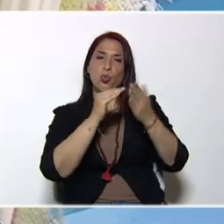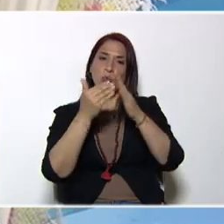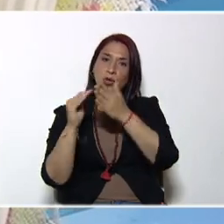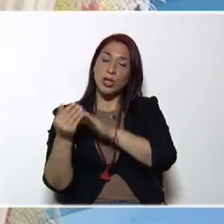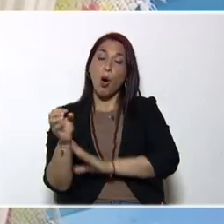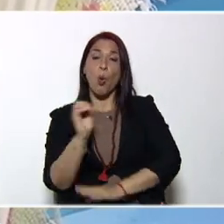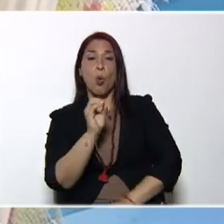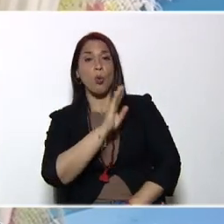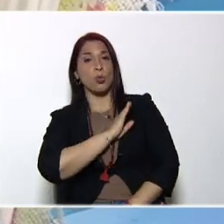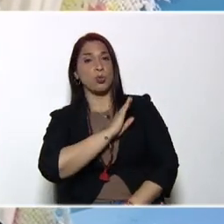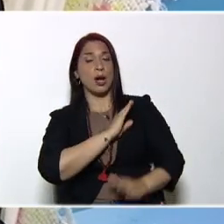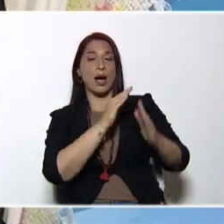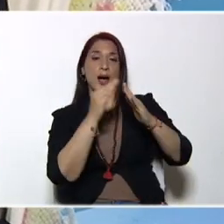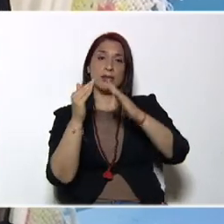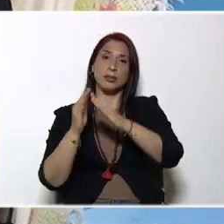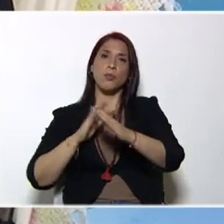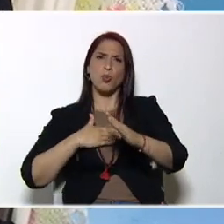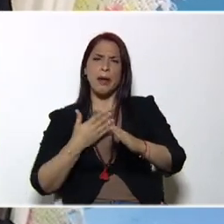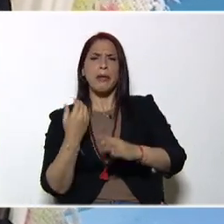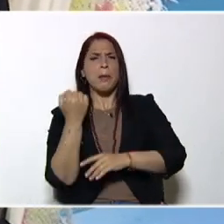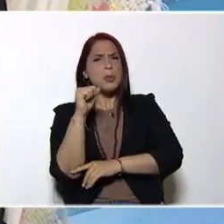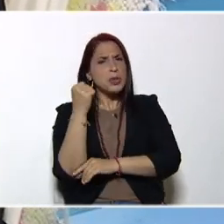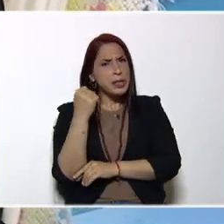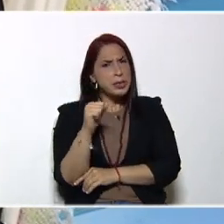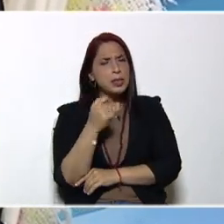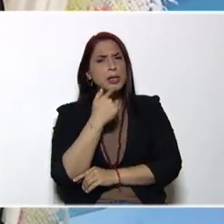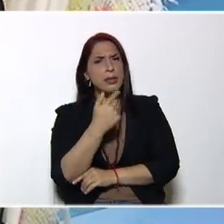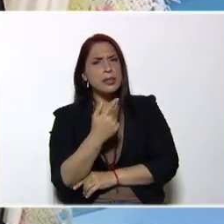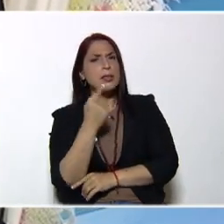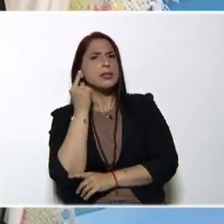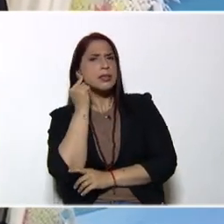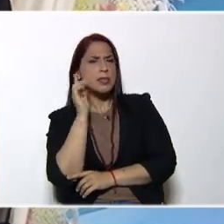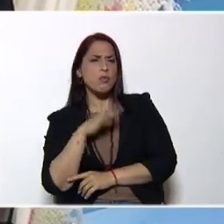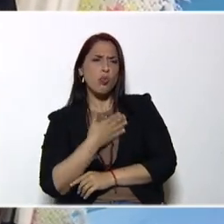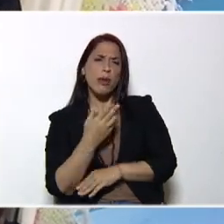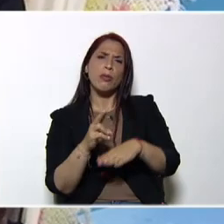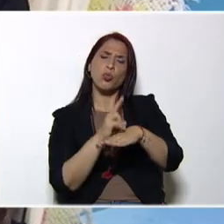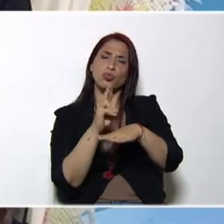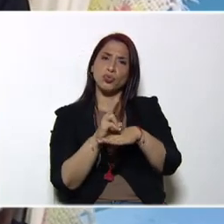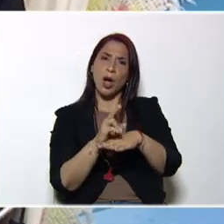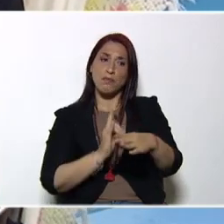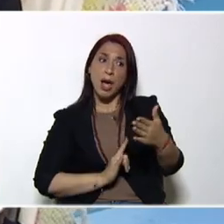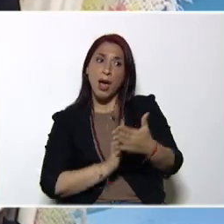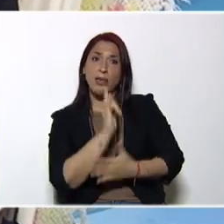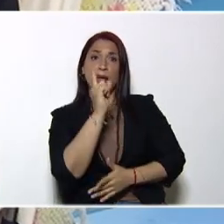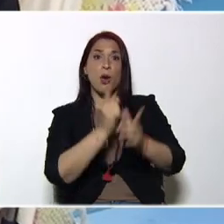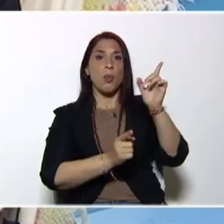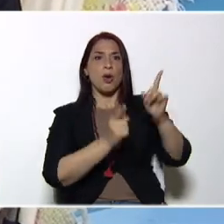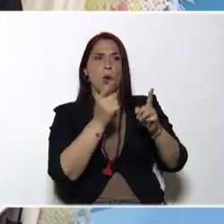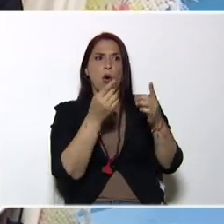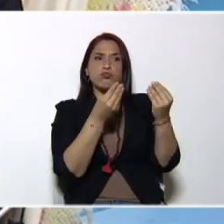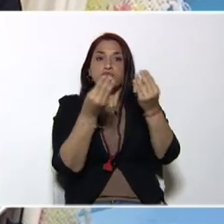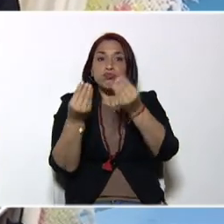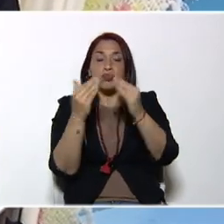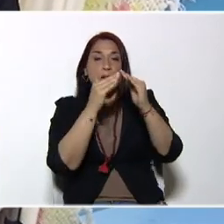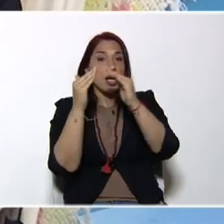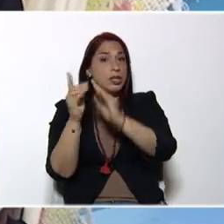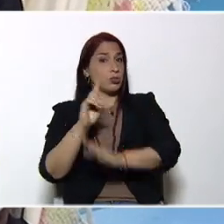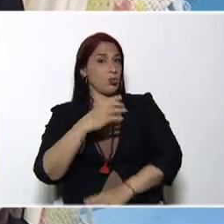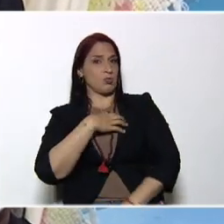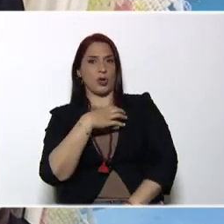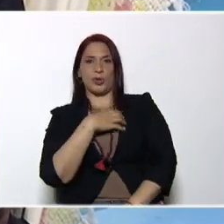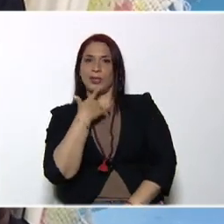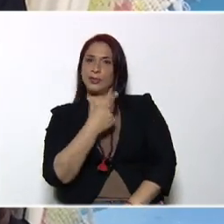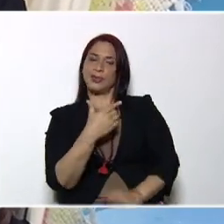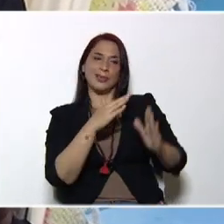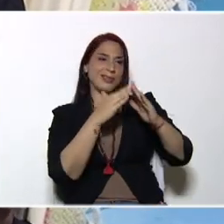haber un patrimonio. Por ejemplo, pueden agarrar la muñequita que ya les dije a las niñas, pueden utilizar la hamaca, que a lo mejor en muchas casas, no puedo decir en mi casa porque